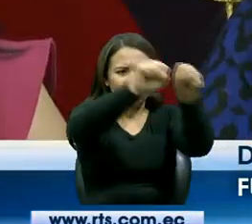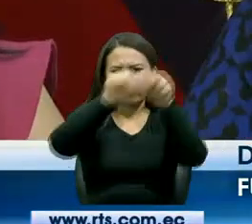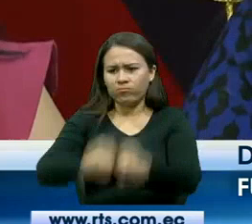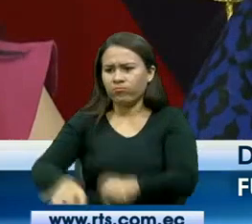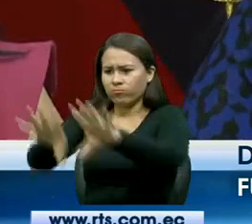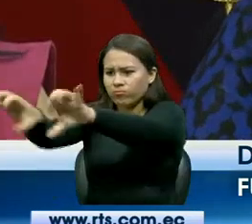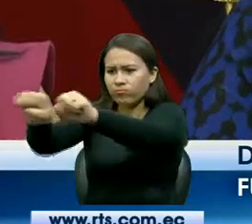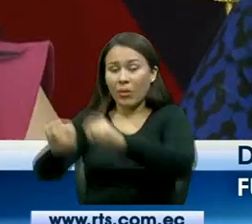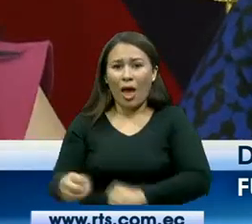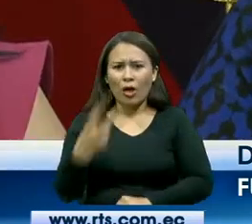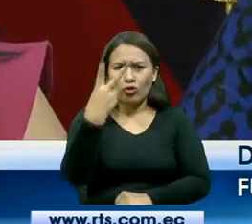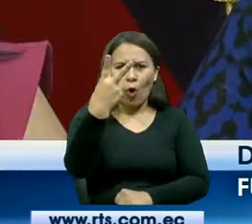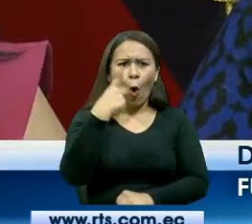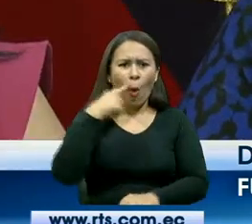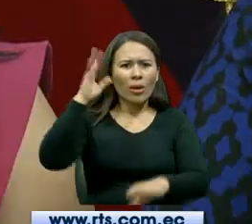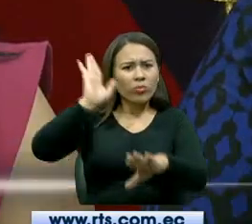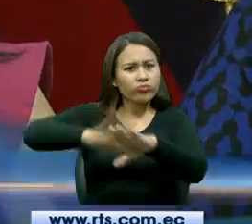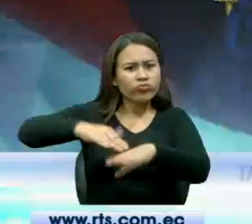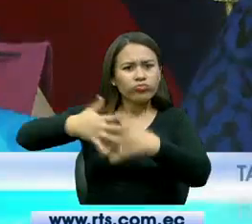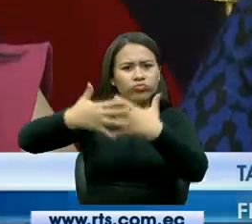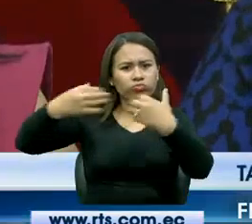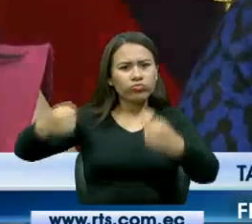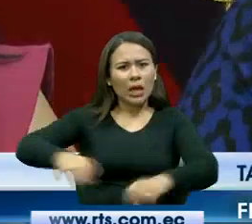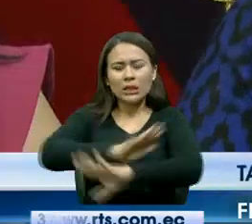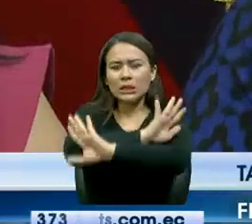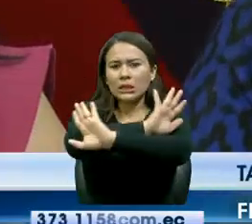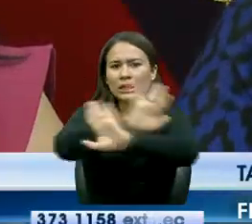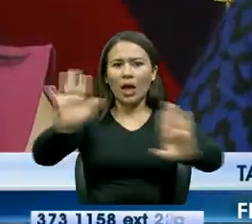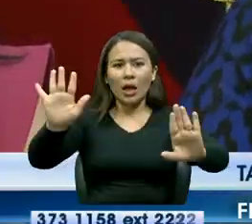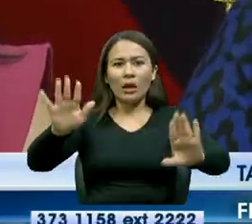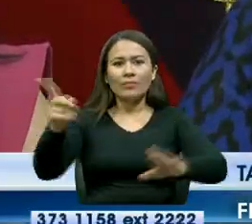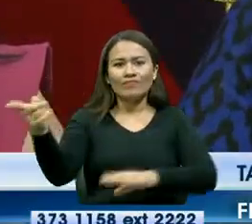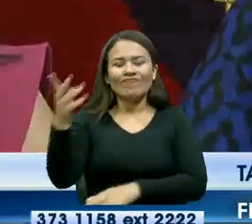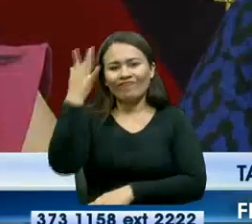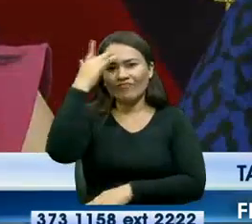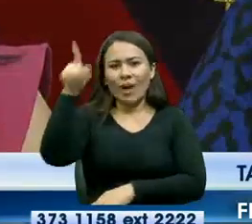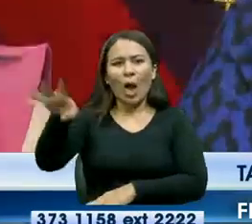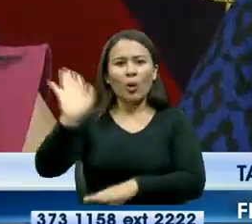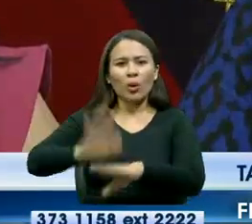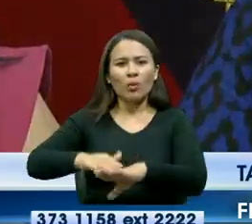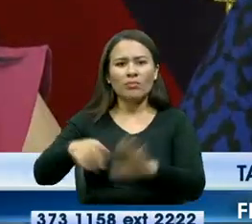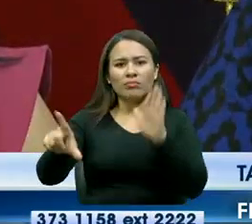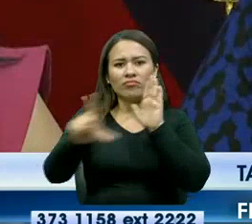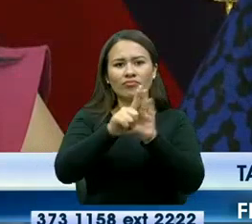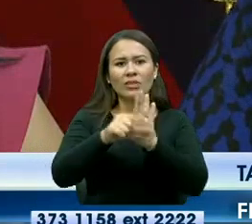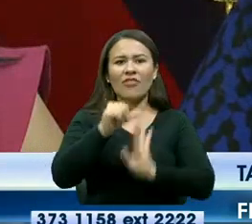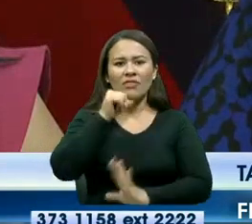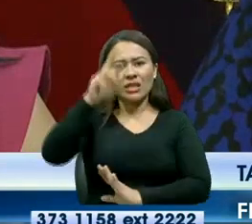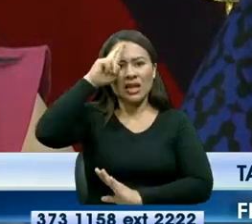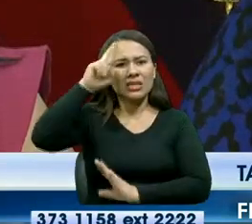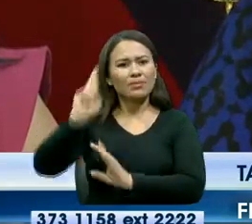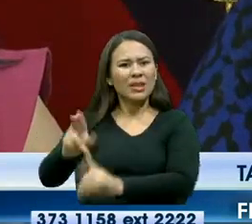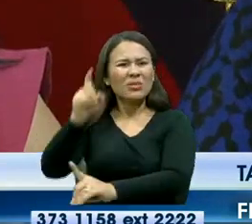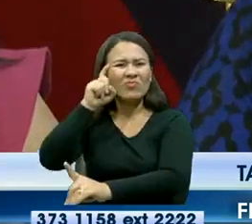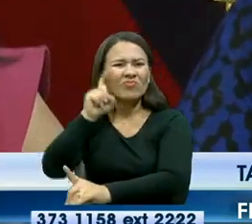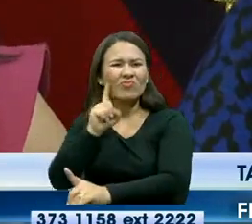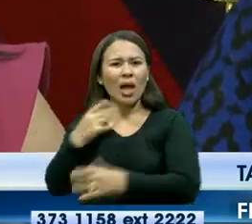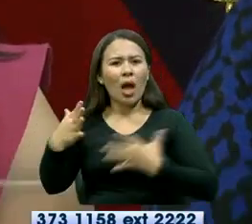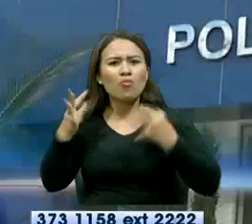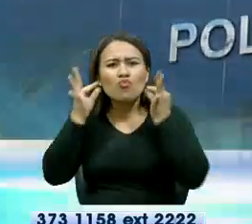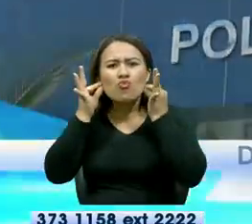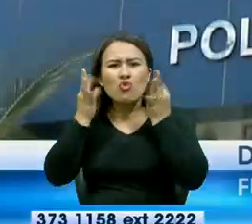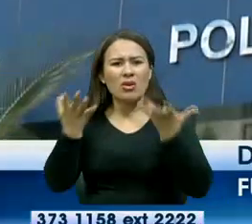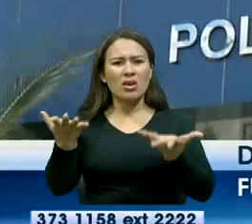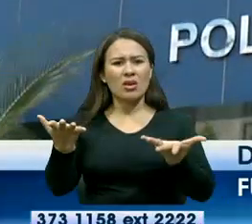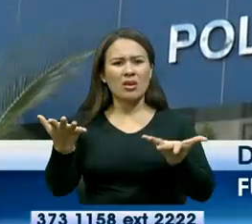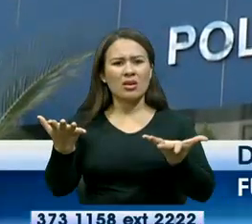una unidad o fiscales de violencia de género, las mismas que tienen el aporte de profesionales como son psicólogos y trabajadores sociales.